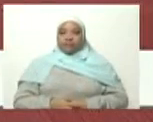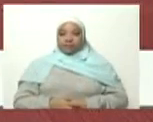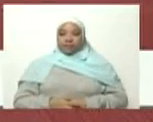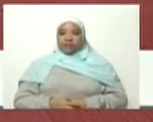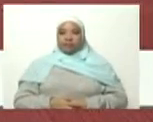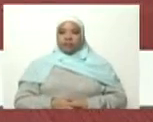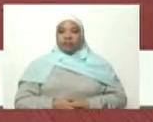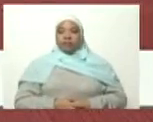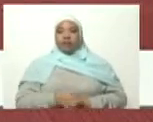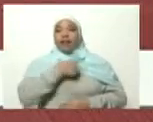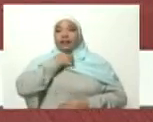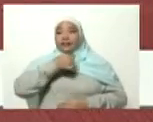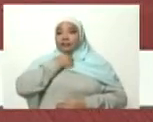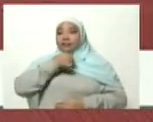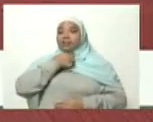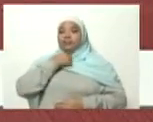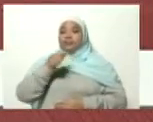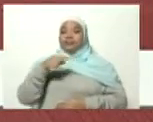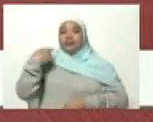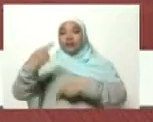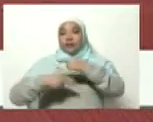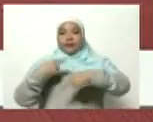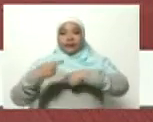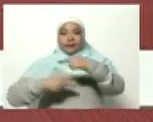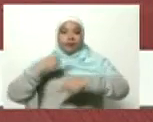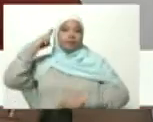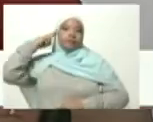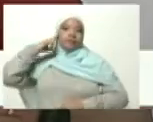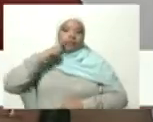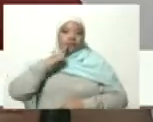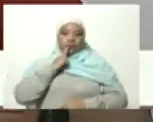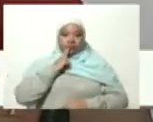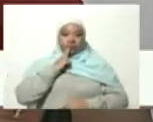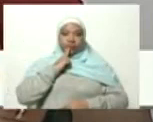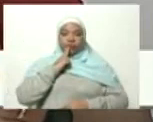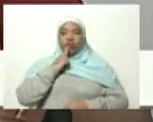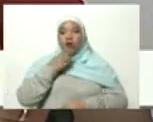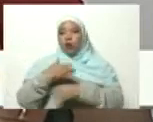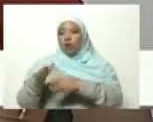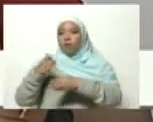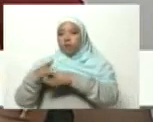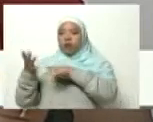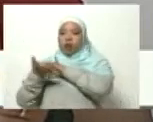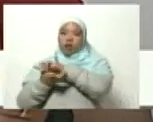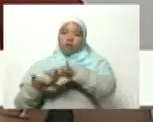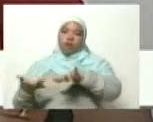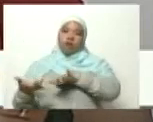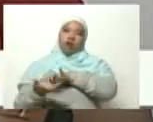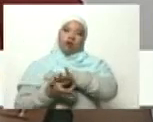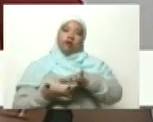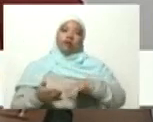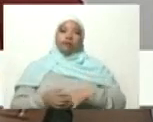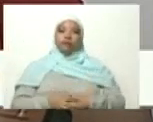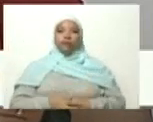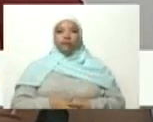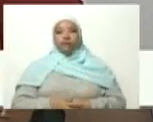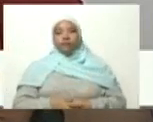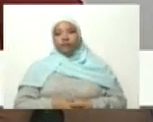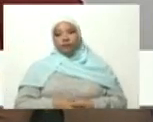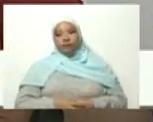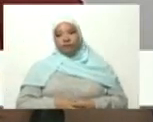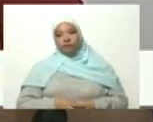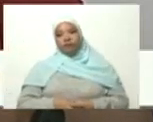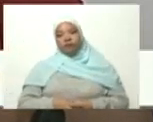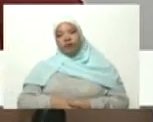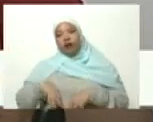Esto ya ha sido costumbre en la Revolución Bolivariana, ¿eh? A pesar de los problemas, viene gente de buena parte